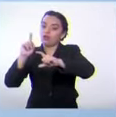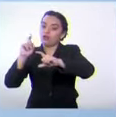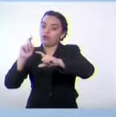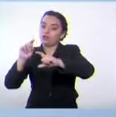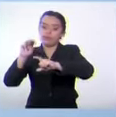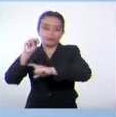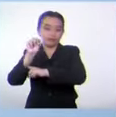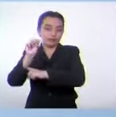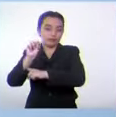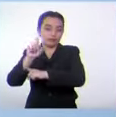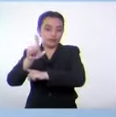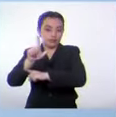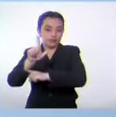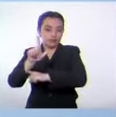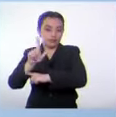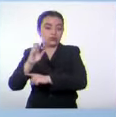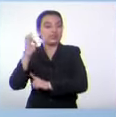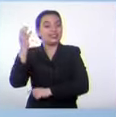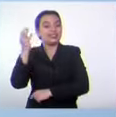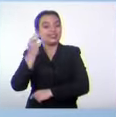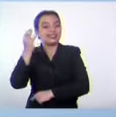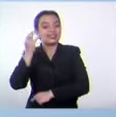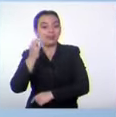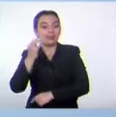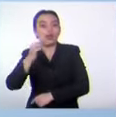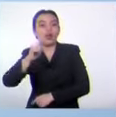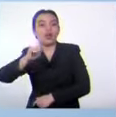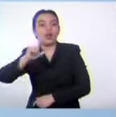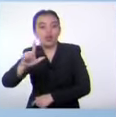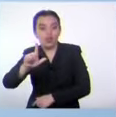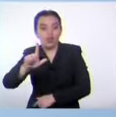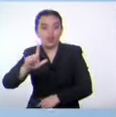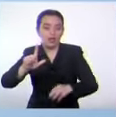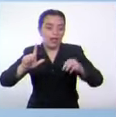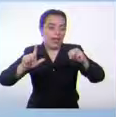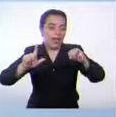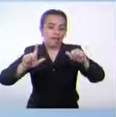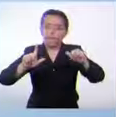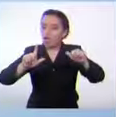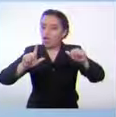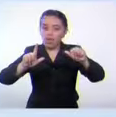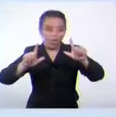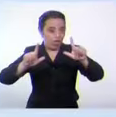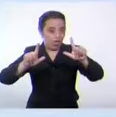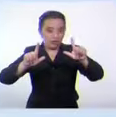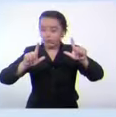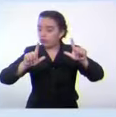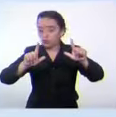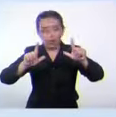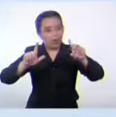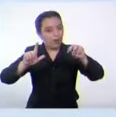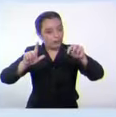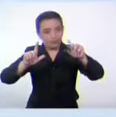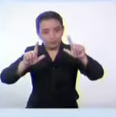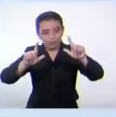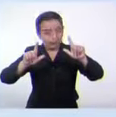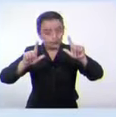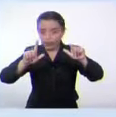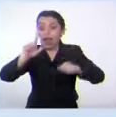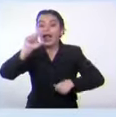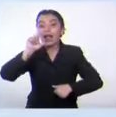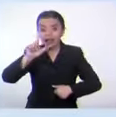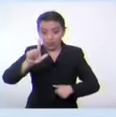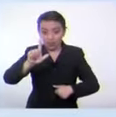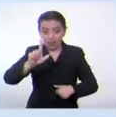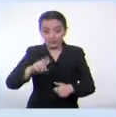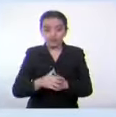y necesitamos tener litros. Entonces convertimos los 1500